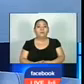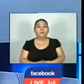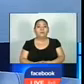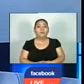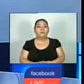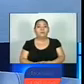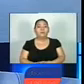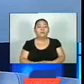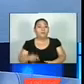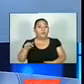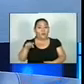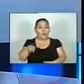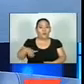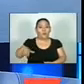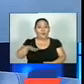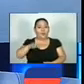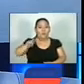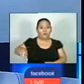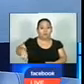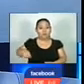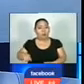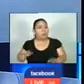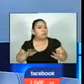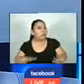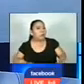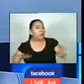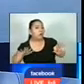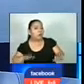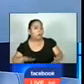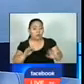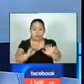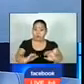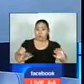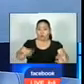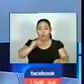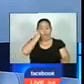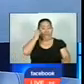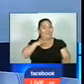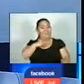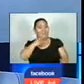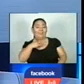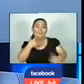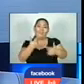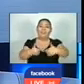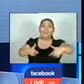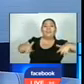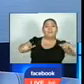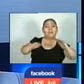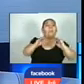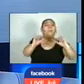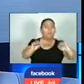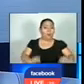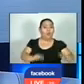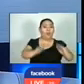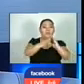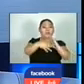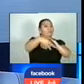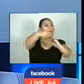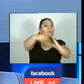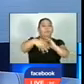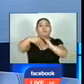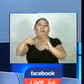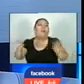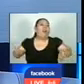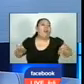Ahora que en el municipio de Soyapango ha mejorado la seguridad, muchos niños y jóvenes se sienten con la libertad de salir de sus hogares. Algunos